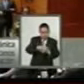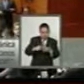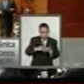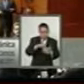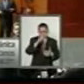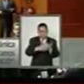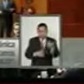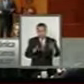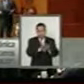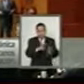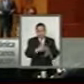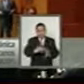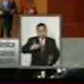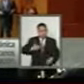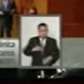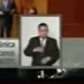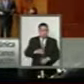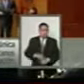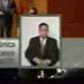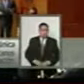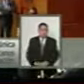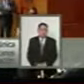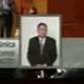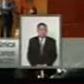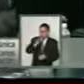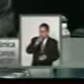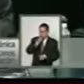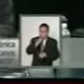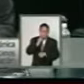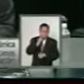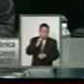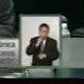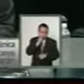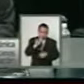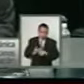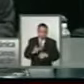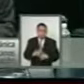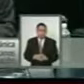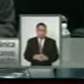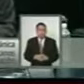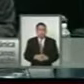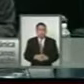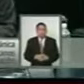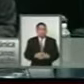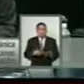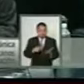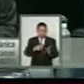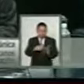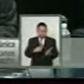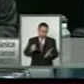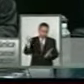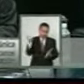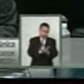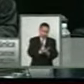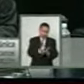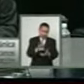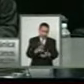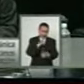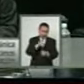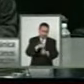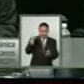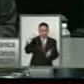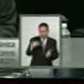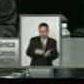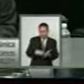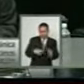de una manera pues no solo pues con poca camaradería, sino que también violentando el reglamento del Senado, pues porque el